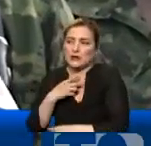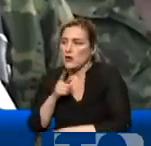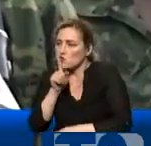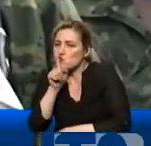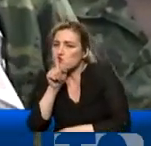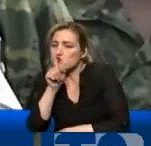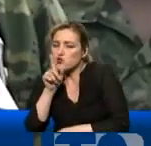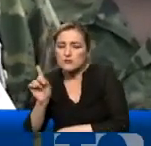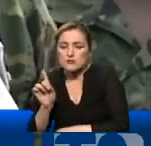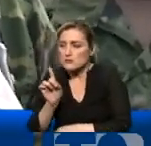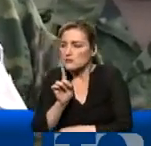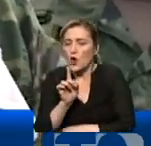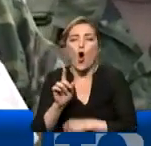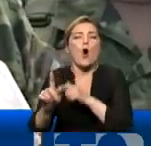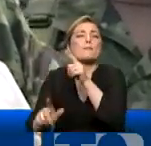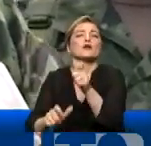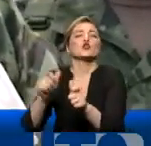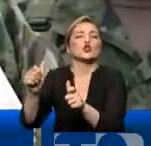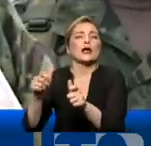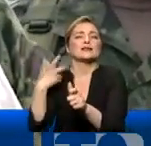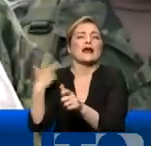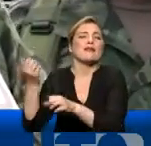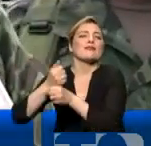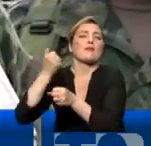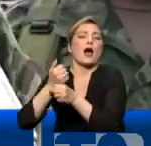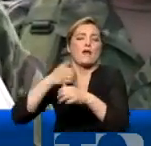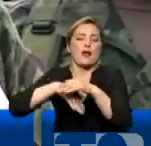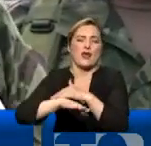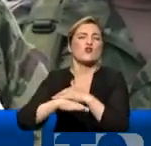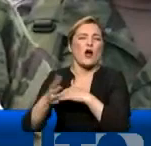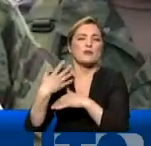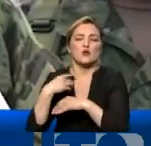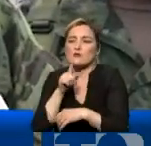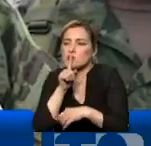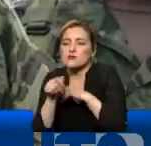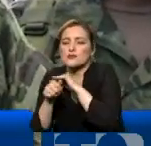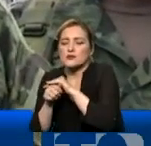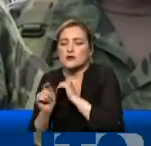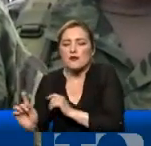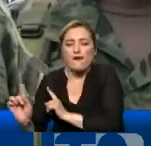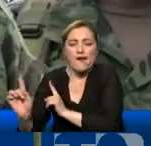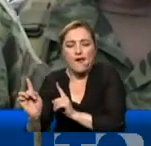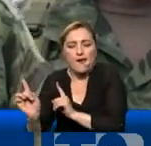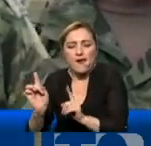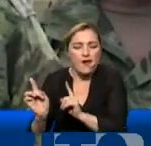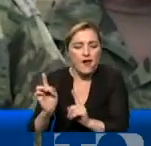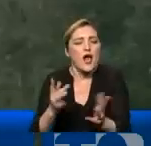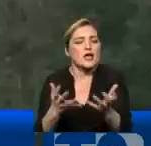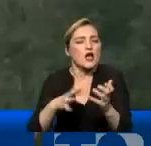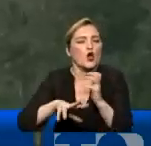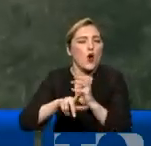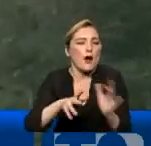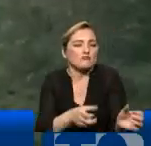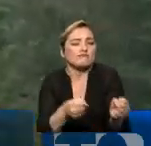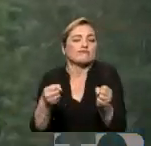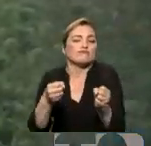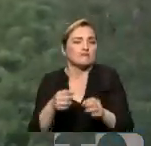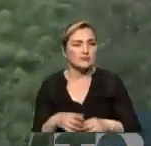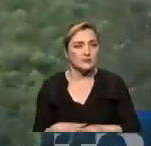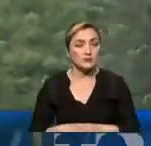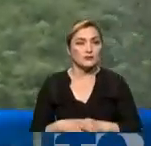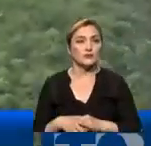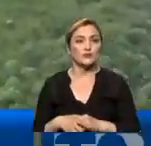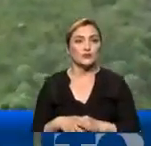quedó del todo ese proceso que fue ilegal durante casi un año y medio el tema legal